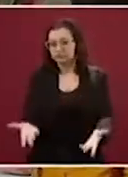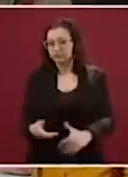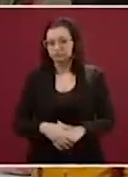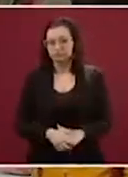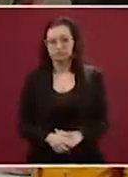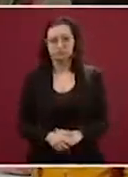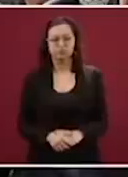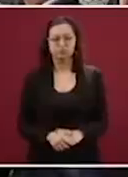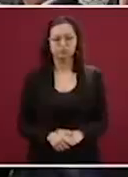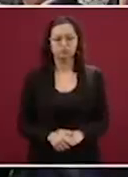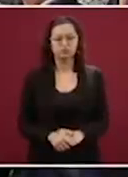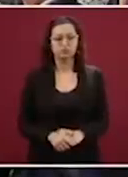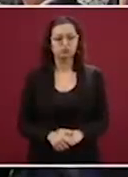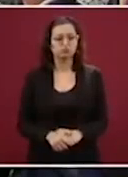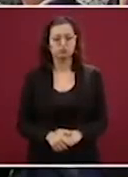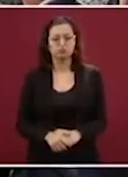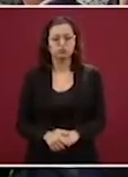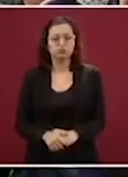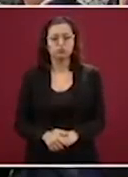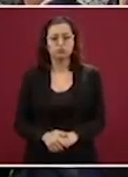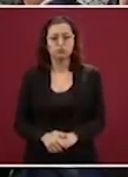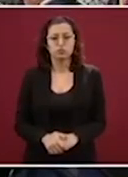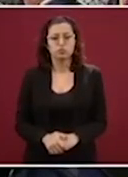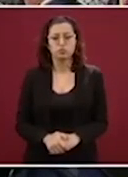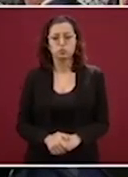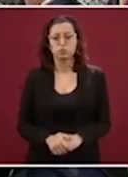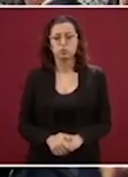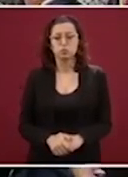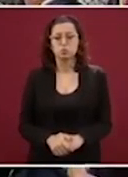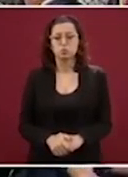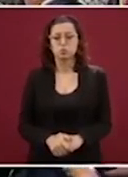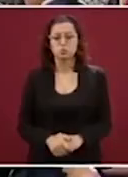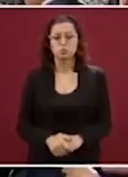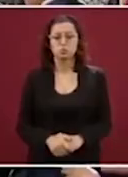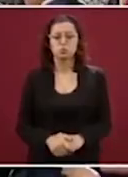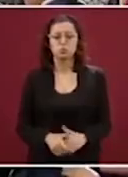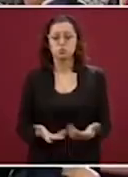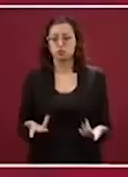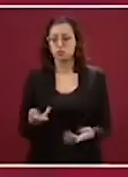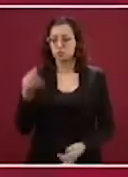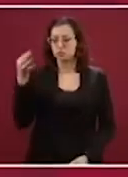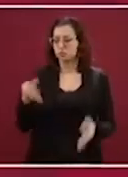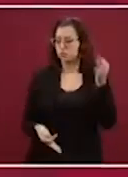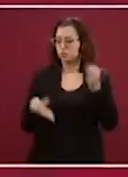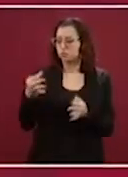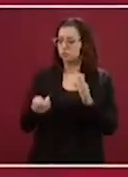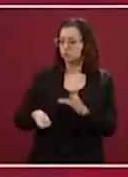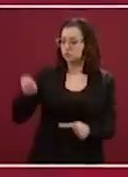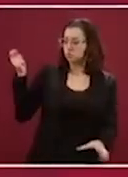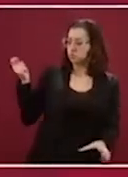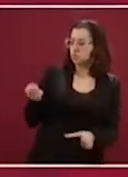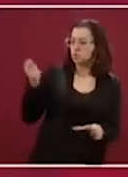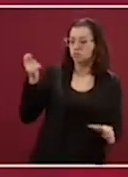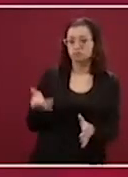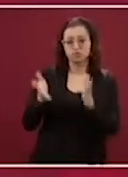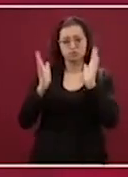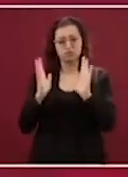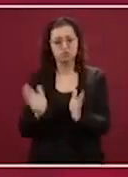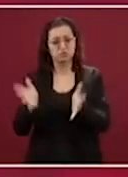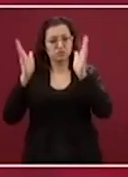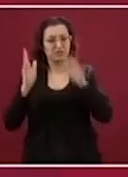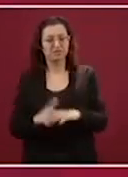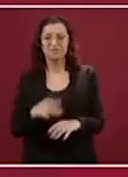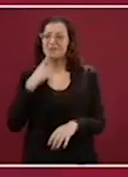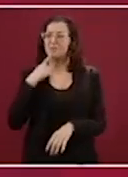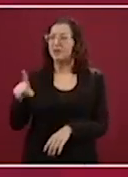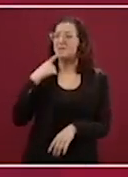Ya no tenemos ningún impedimento legal, afortunadamente. Fueron muchos amparos.